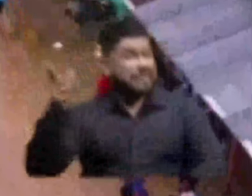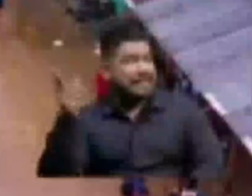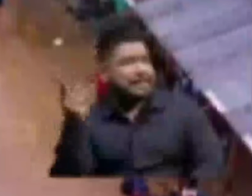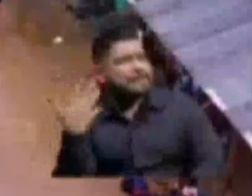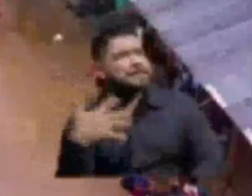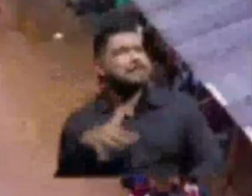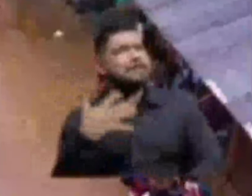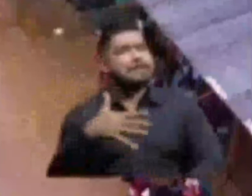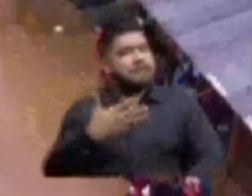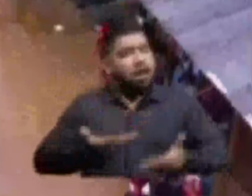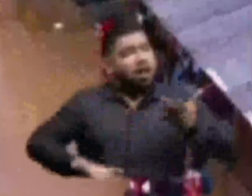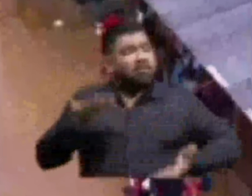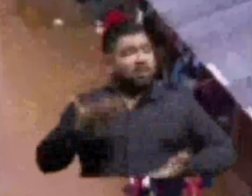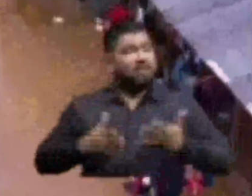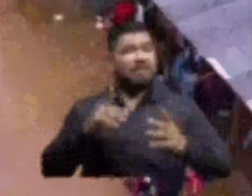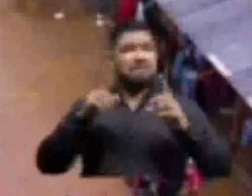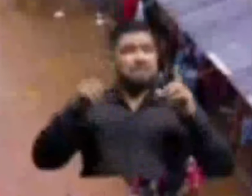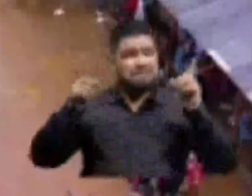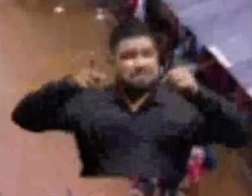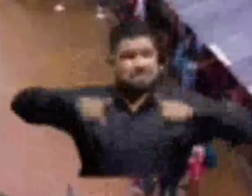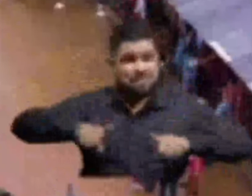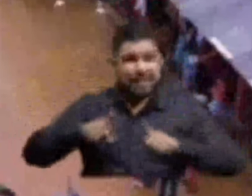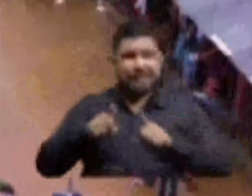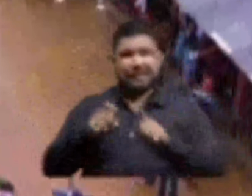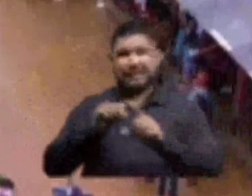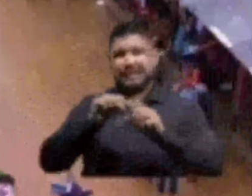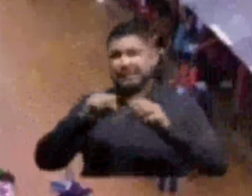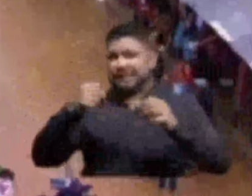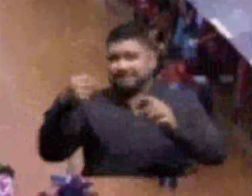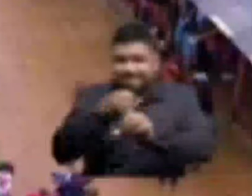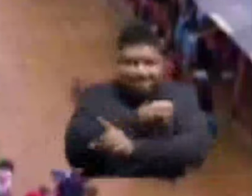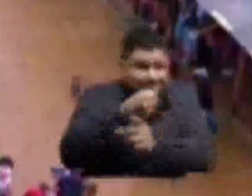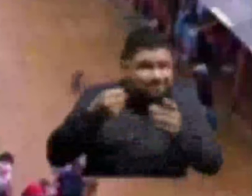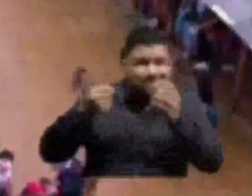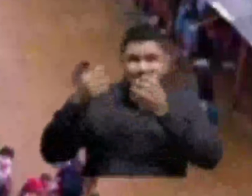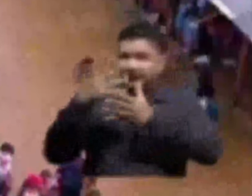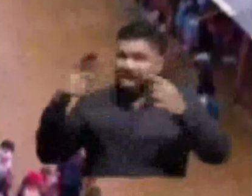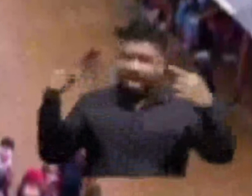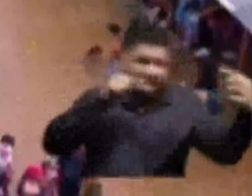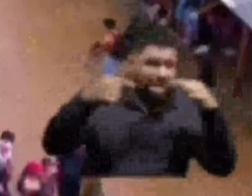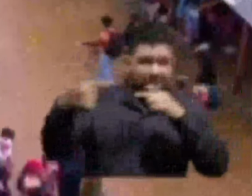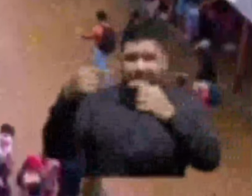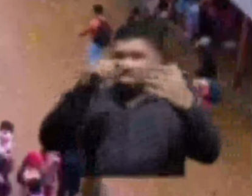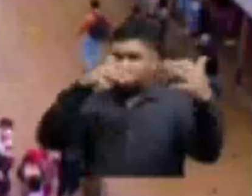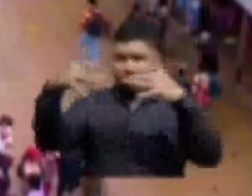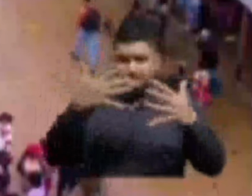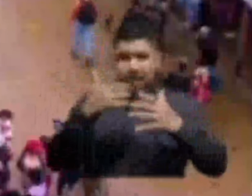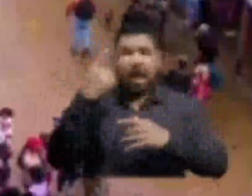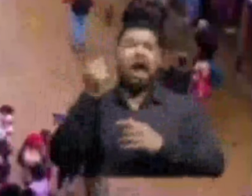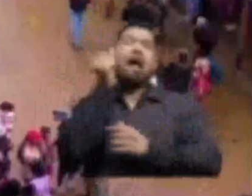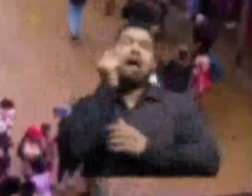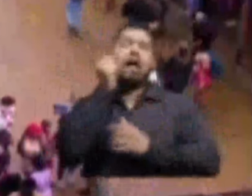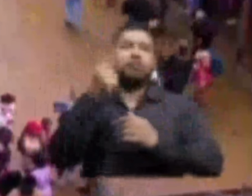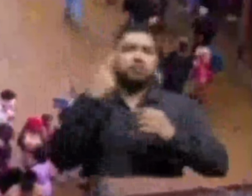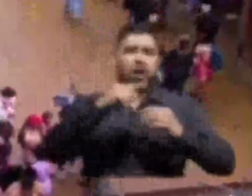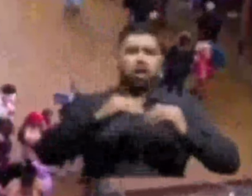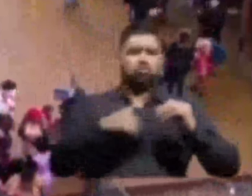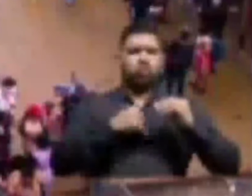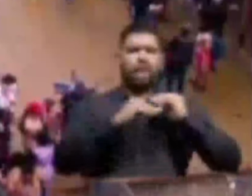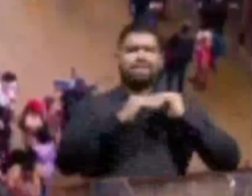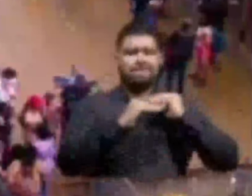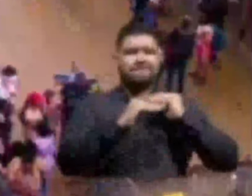brote de violencia hay que ver Cuánta violencia quiere utilizar el gobierno para mantener una estabilidad para mantenerse eh En el gobierno y eso es lo que puede